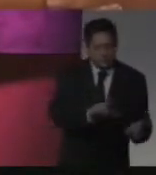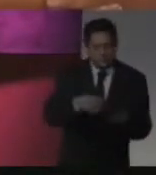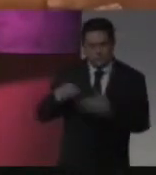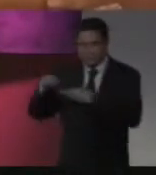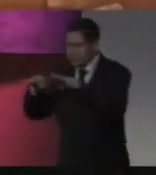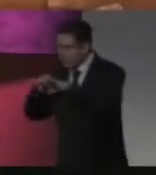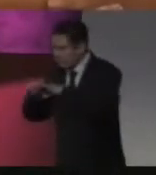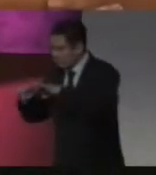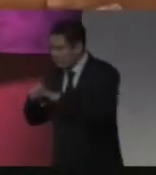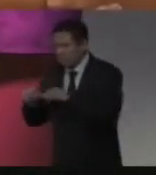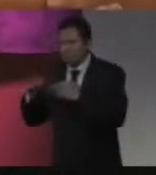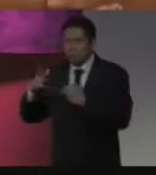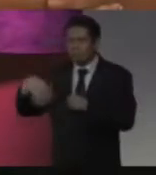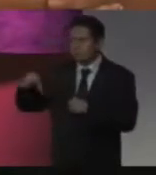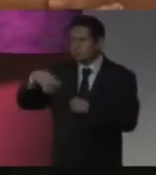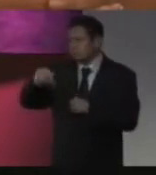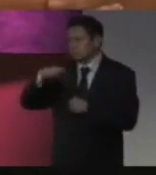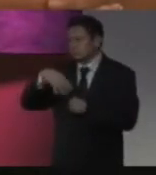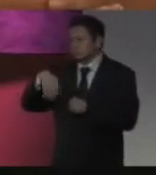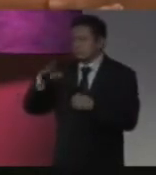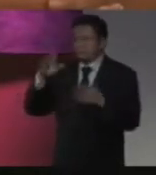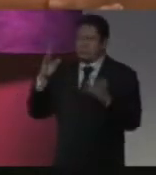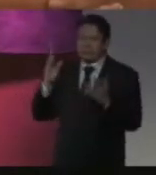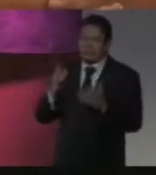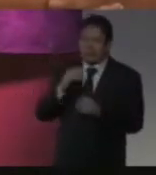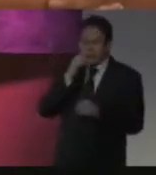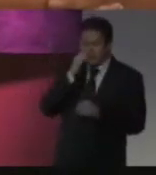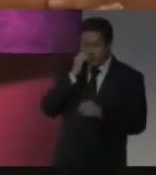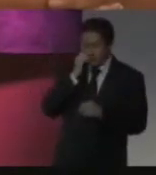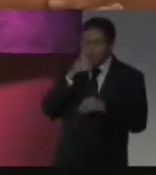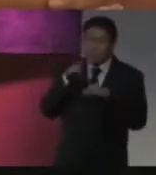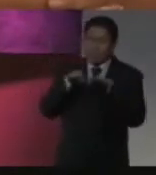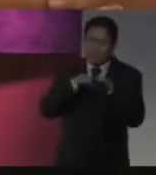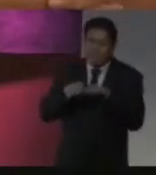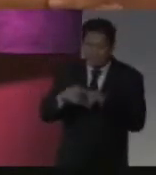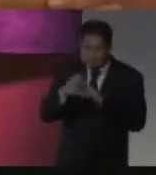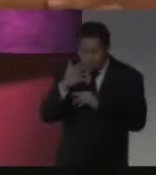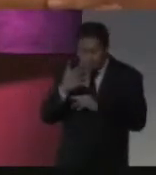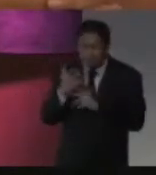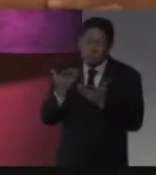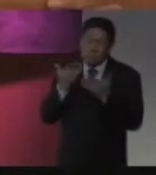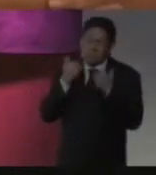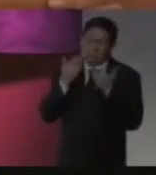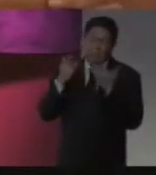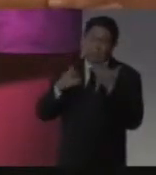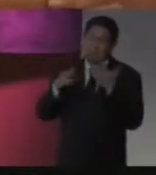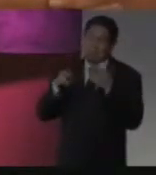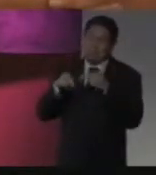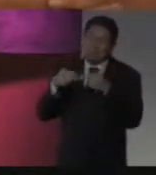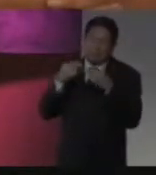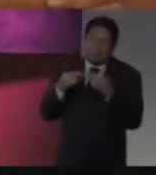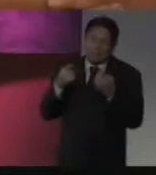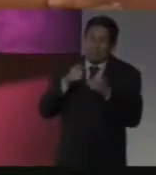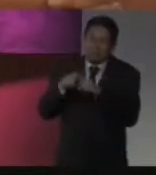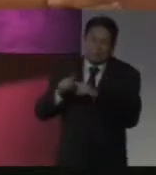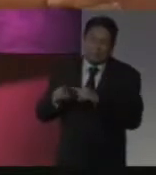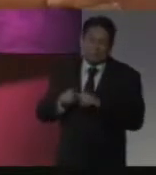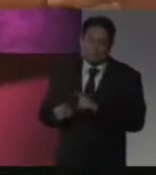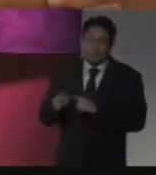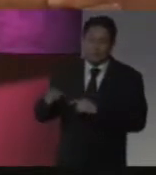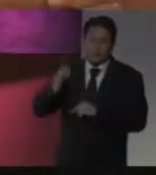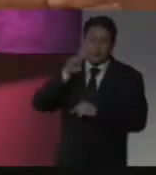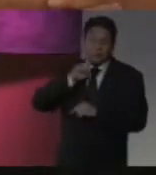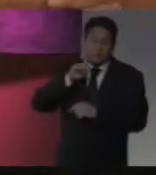lo que se puede, ¿sí? Es muy, muy interesante que además han sido muchas de